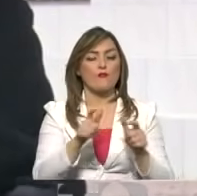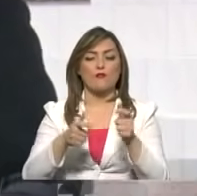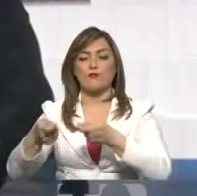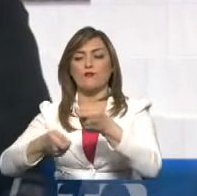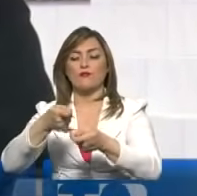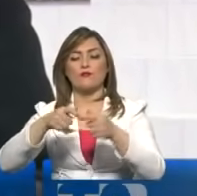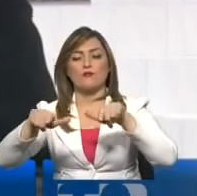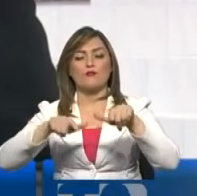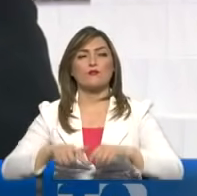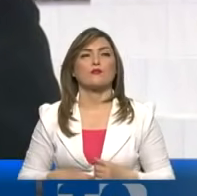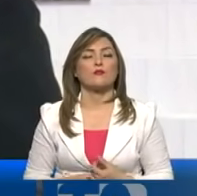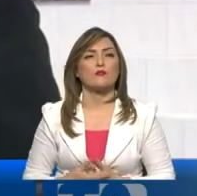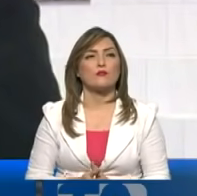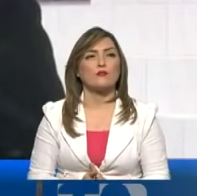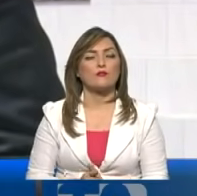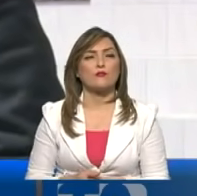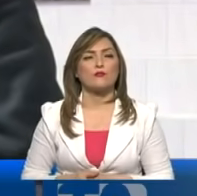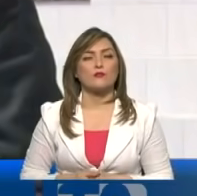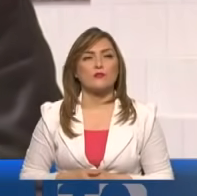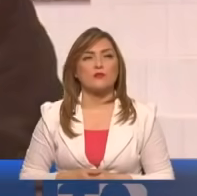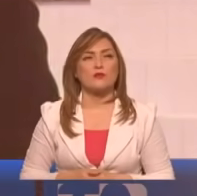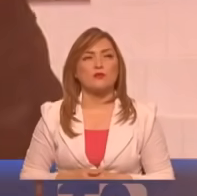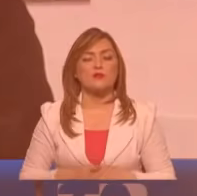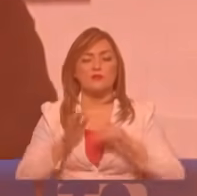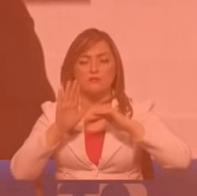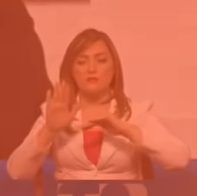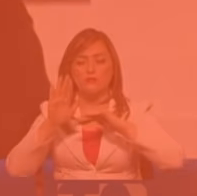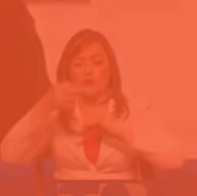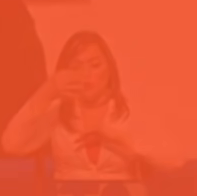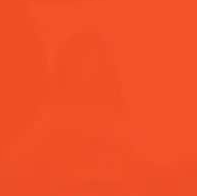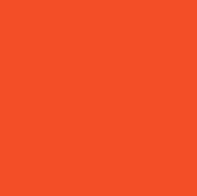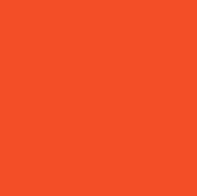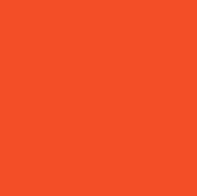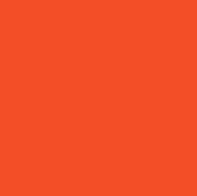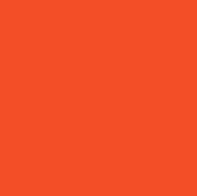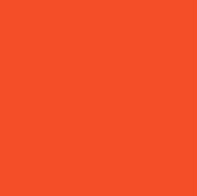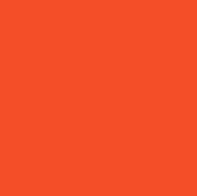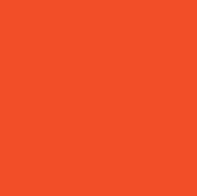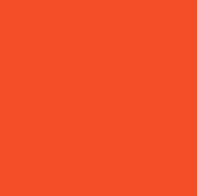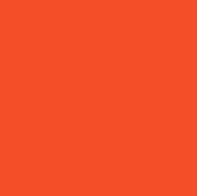vendedoras de ese mercado y reafirmó algunos compromisos de campaña.